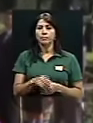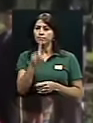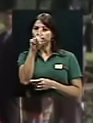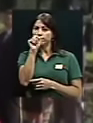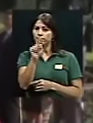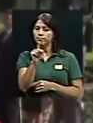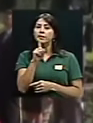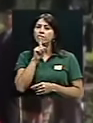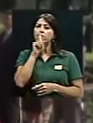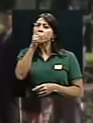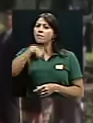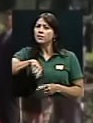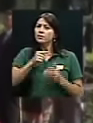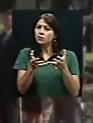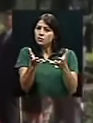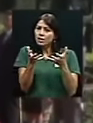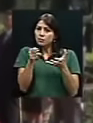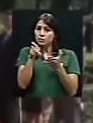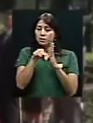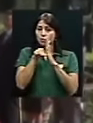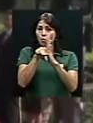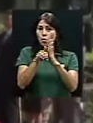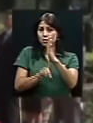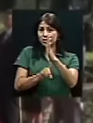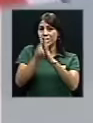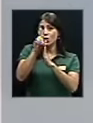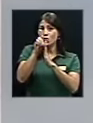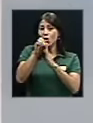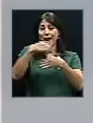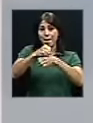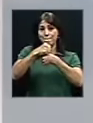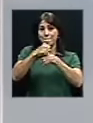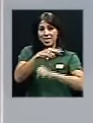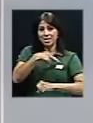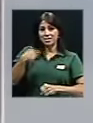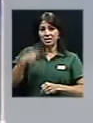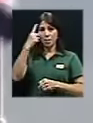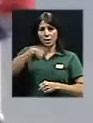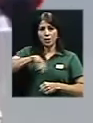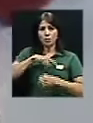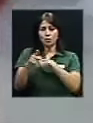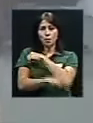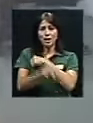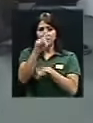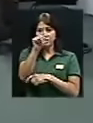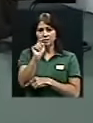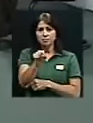¿Realmente queremos este modelo de desarrollo made in China para nuestro país?